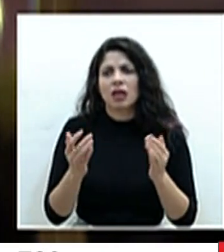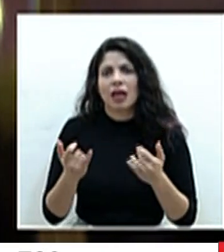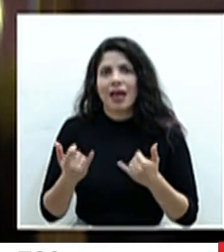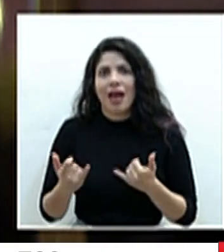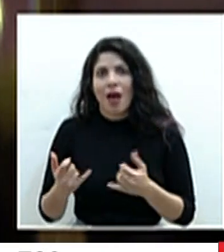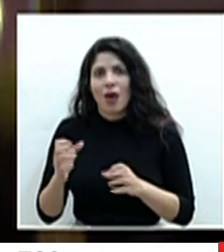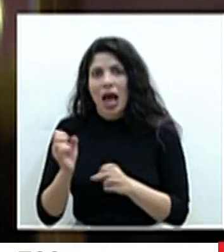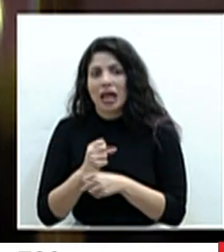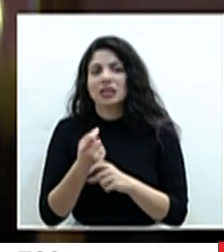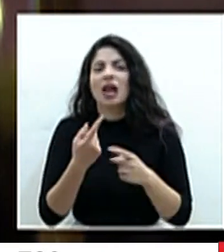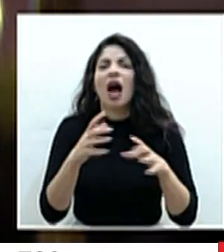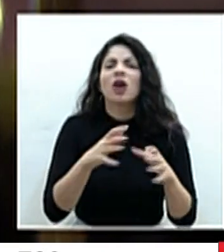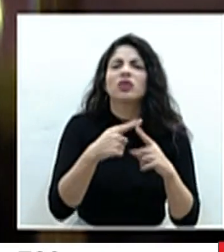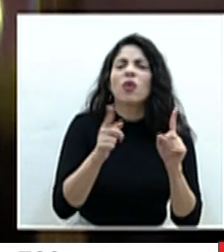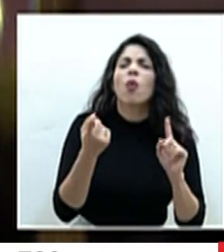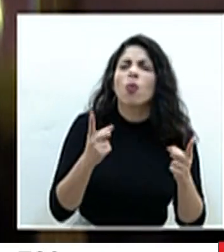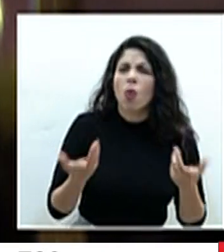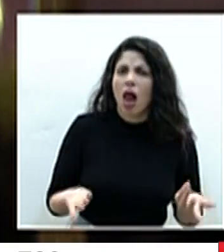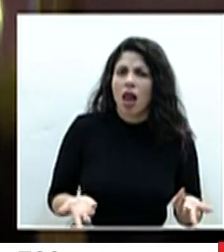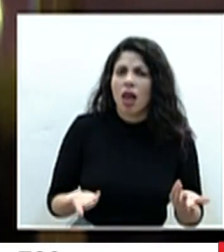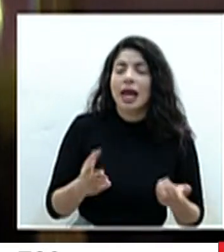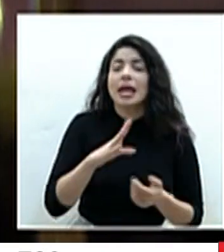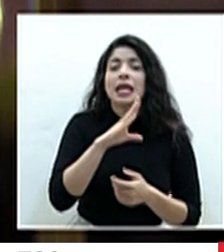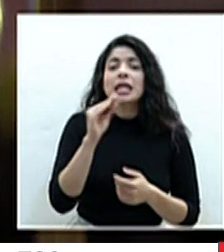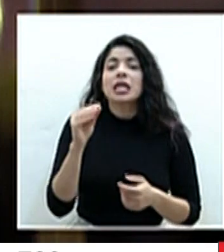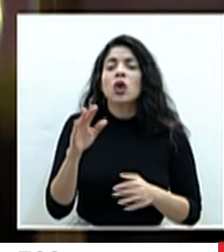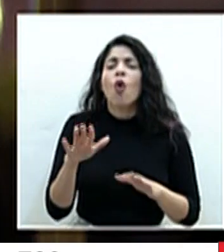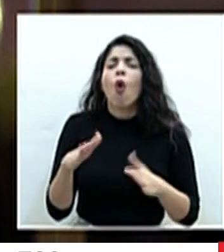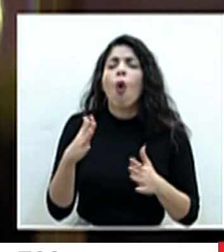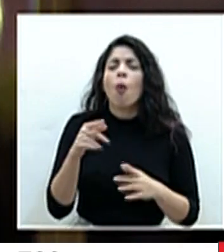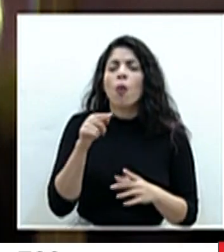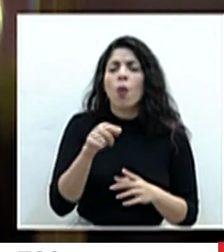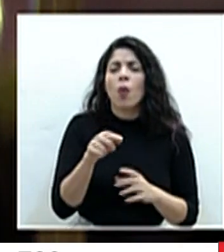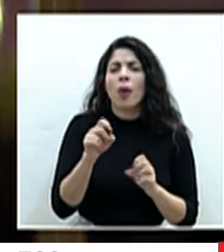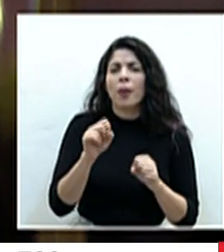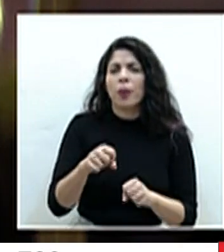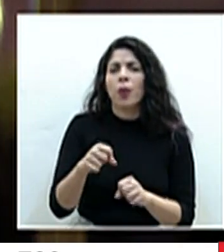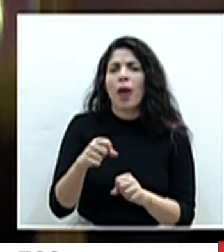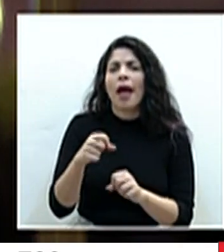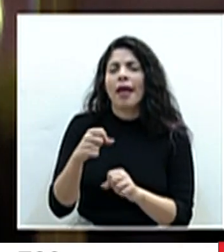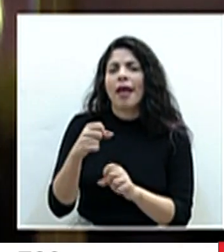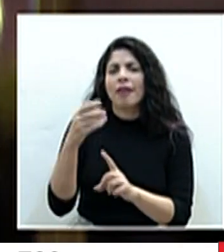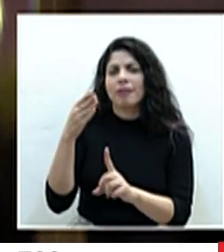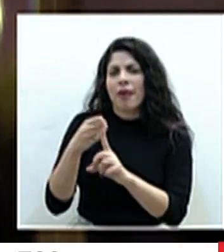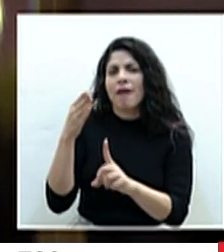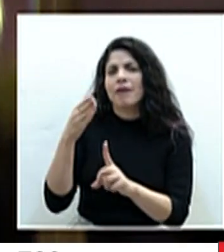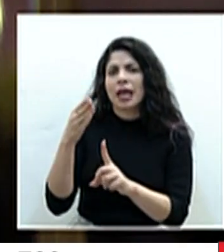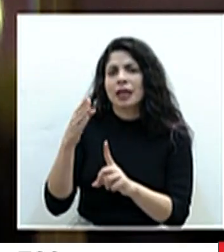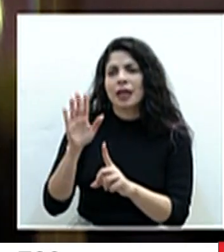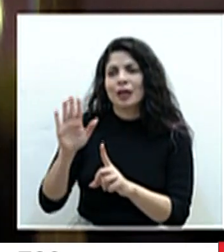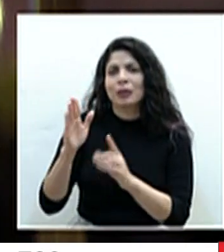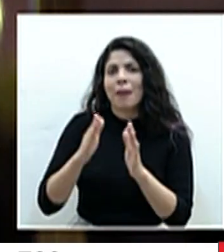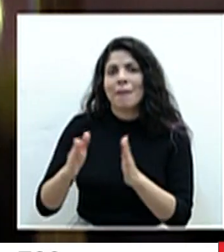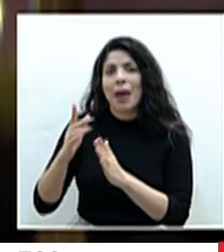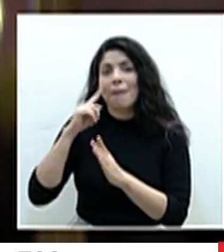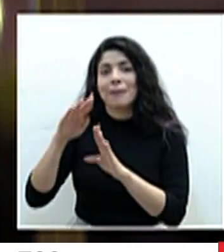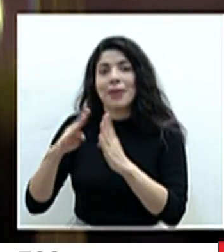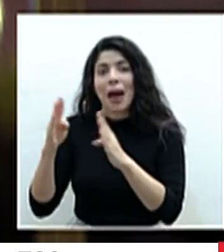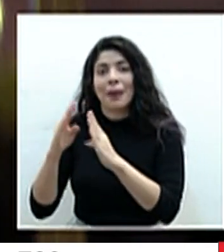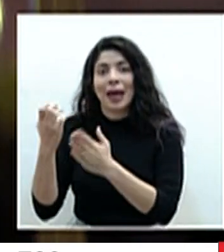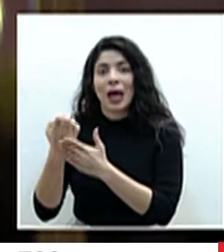están tomando, y si de qué manera repercutiría en el plan de reapertura